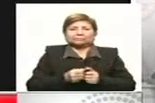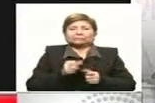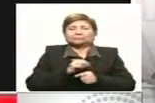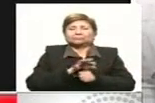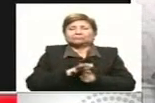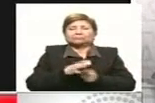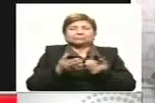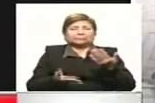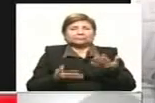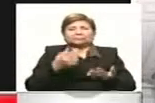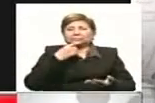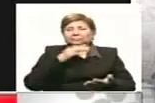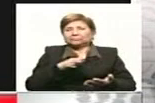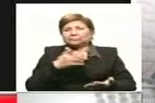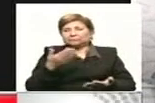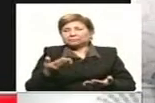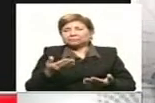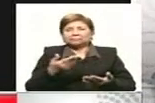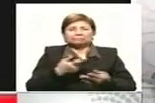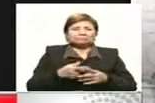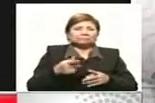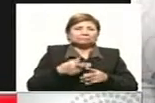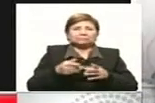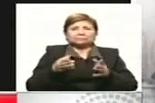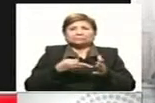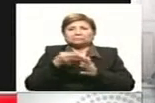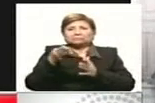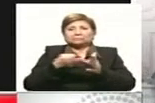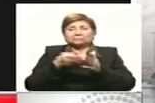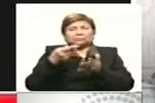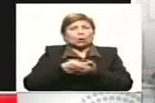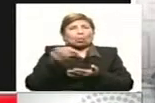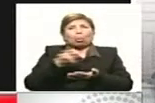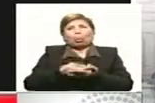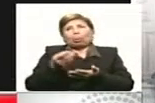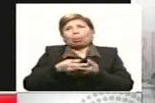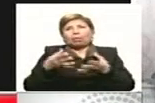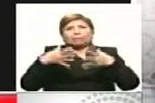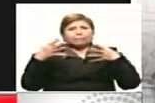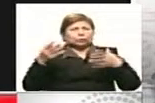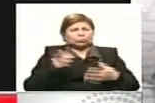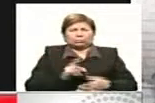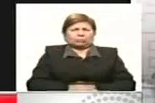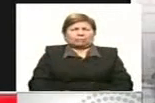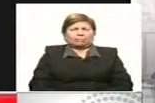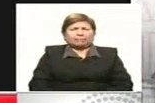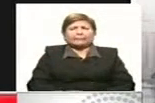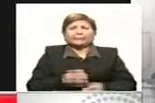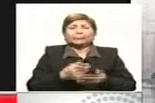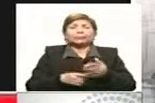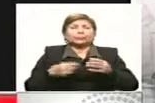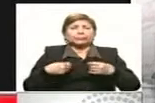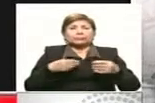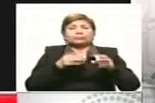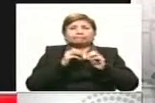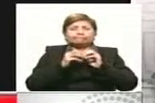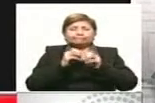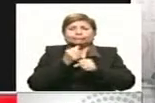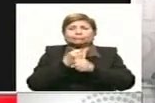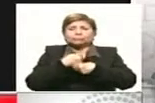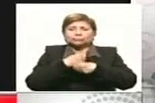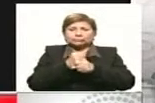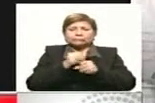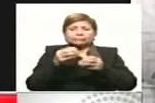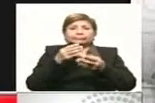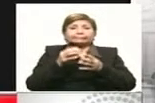porque a veces hay también ciertas corrientes que señalan que se gasta mucho en este tema de crear proyectos especiales, pero